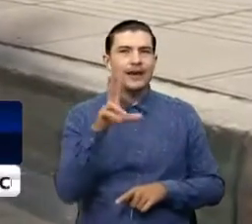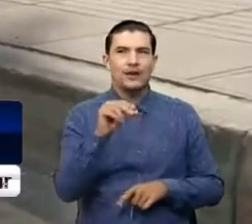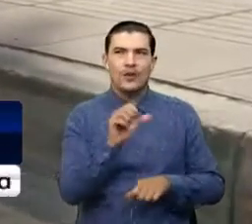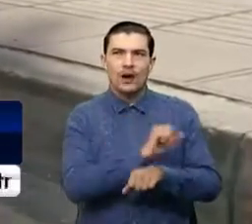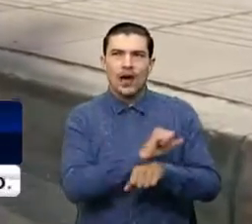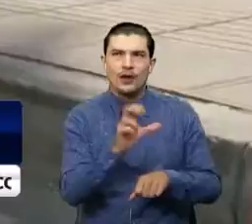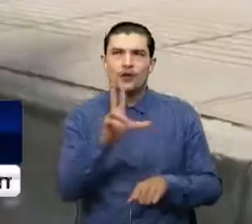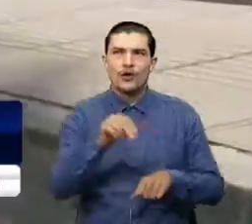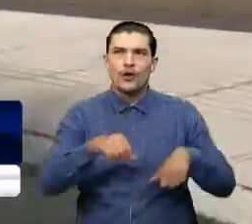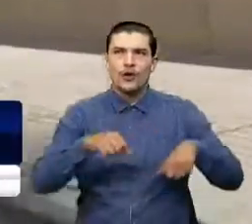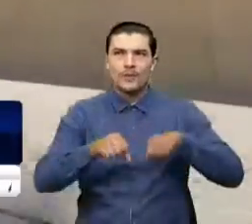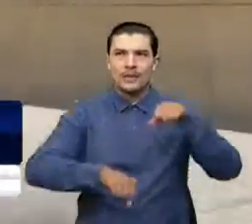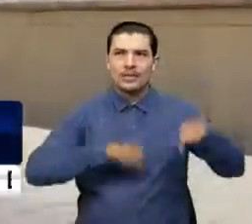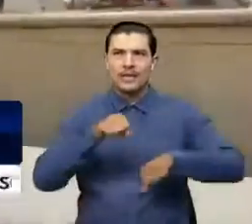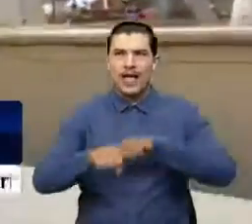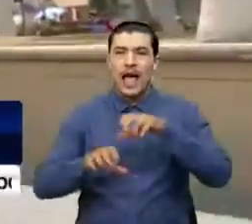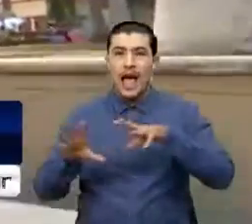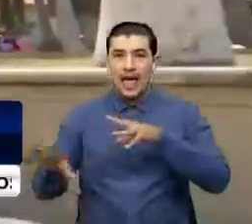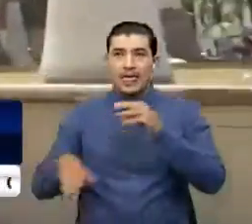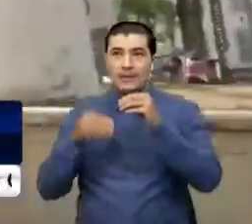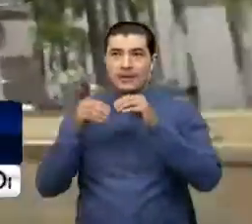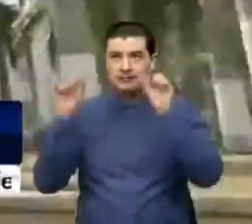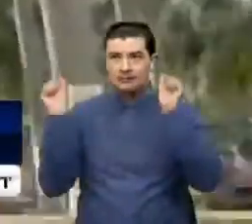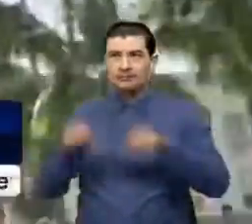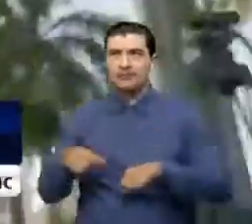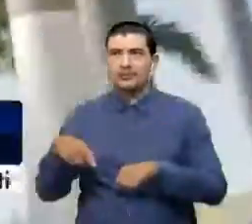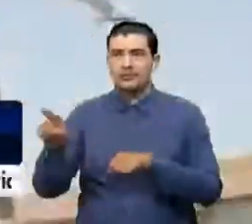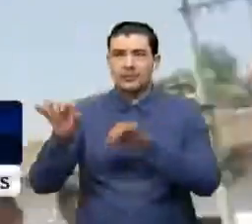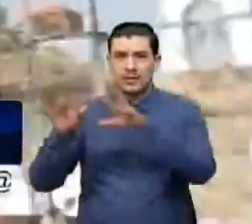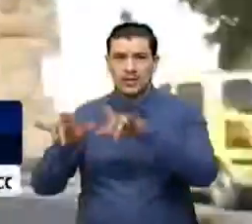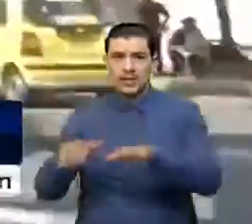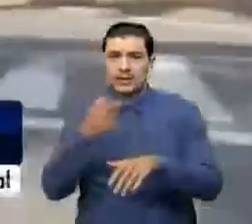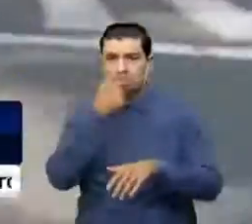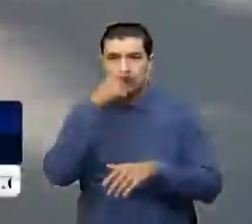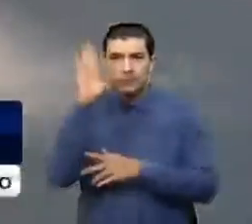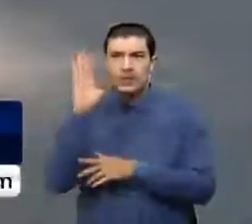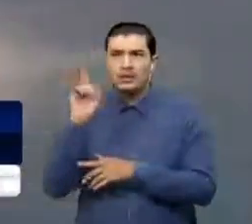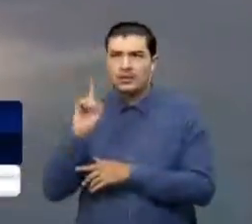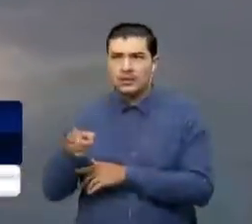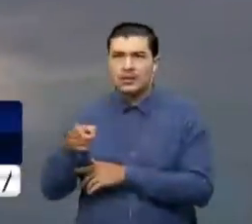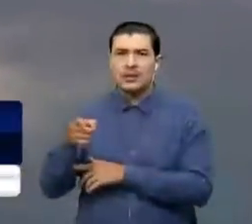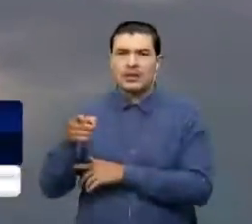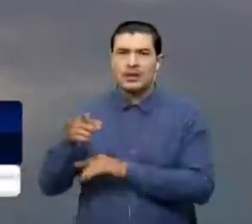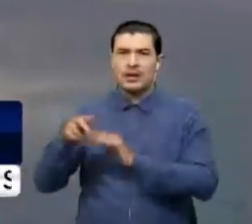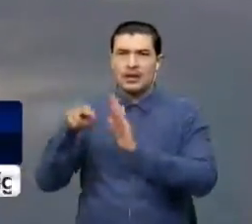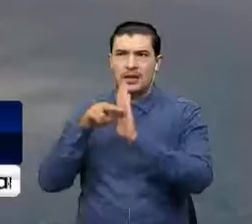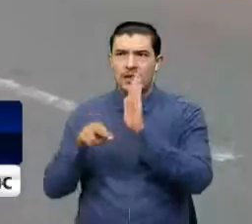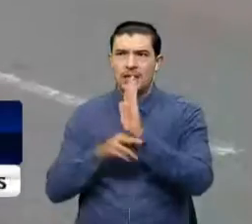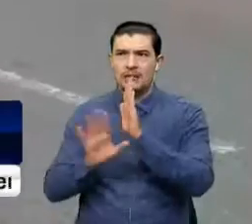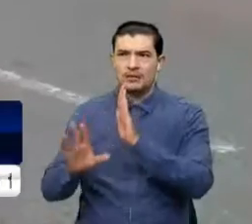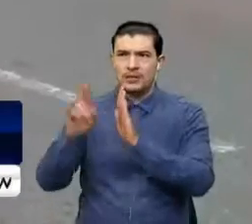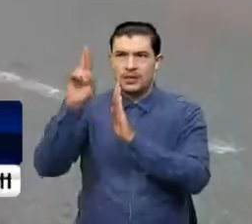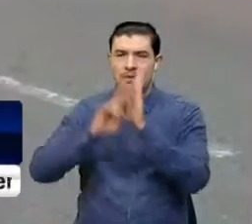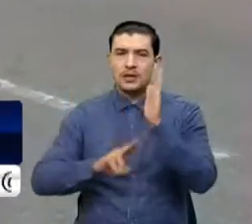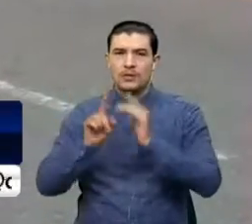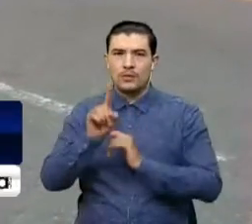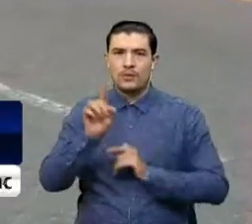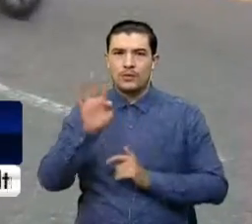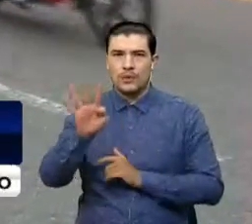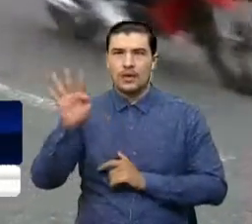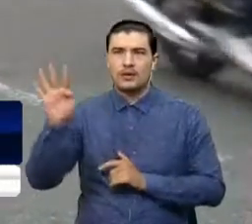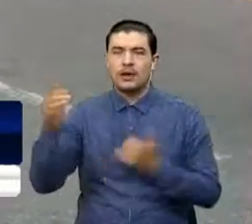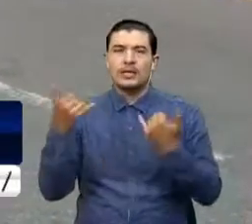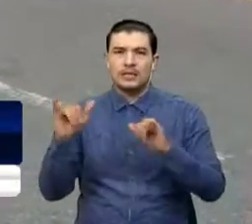motocicleta a su vez autorizó a las direcciones de tránsito y secretarías de tránsito la reglamentación de la resolución 144